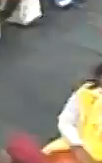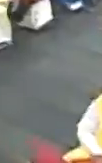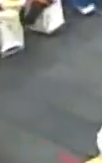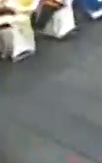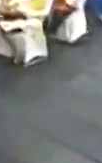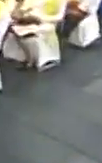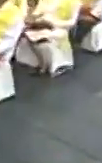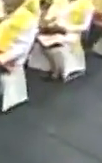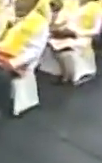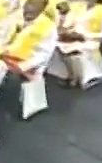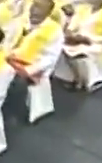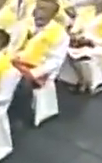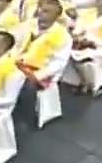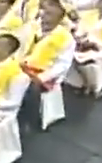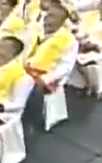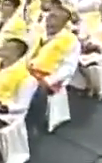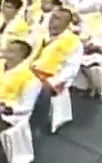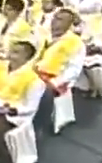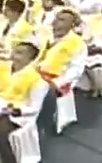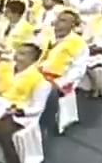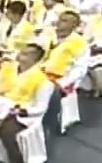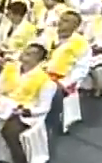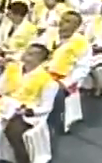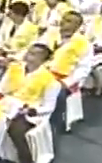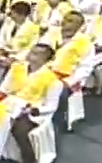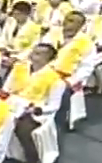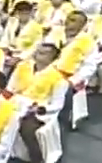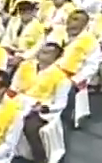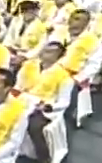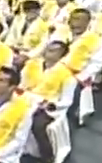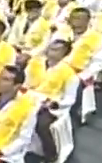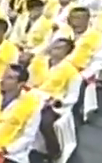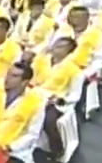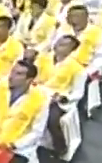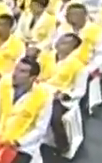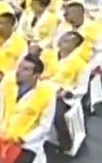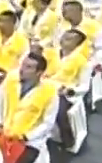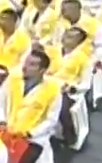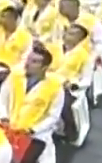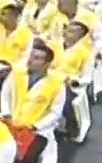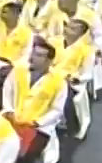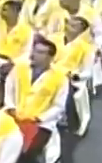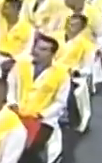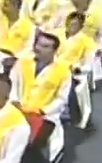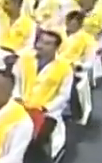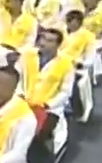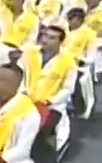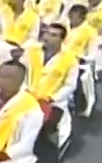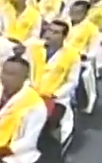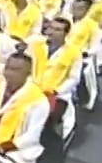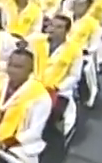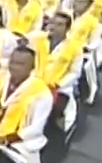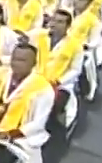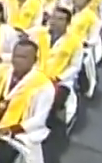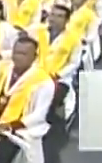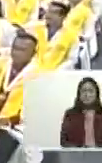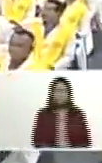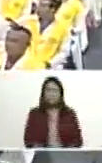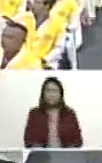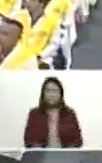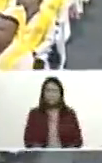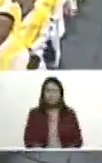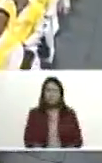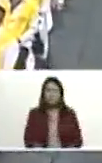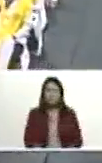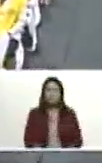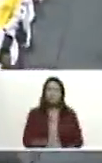presidente constitucional de la República Bolivariana de Venezuela. Recibe, ciudadana Milady Coromoto